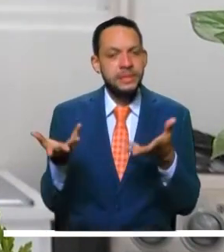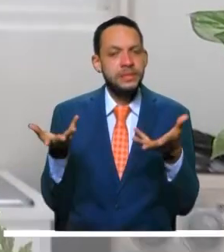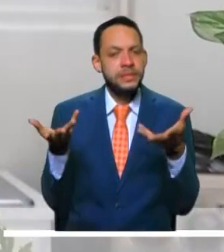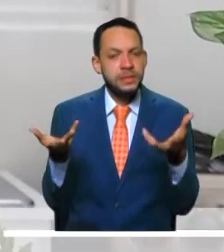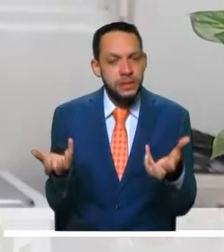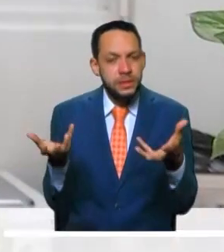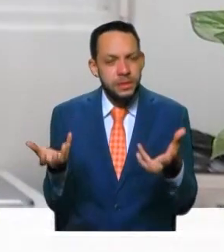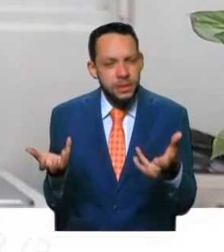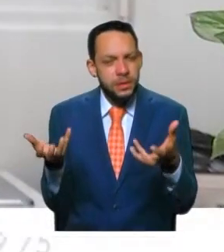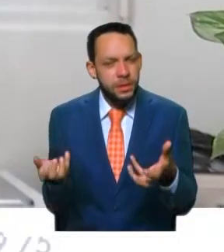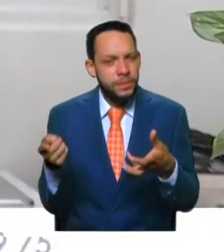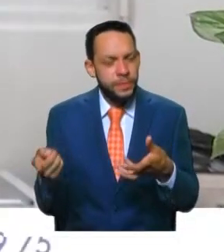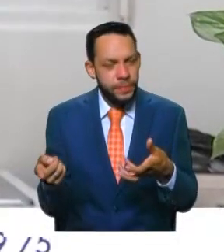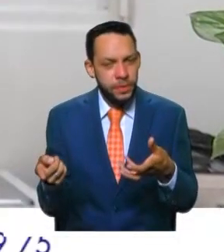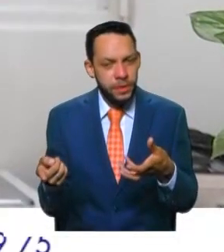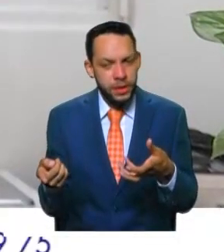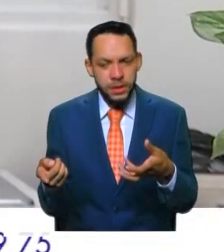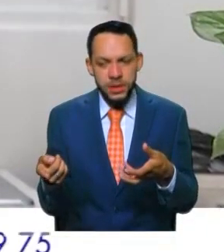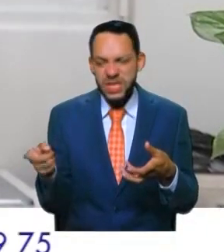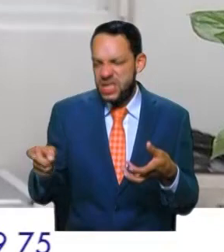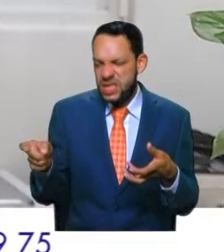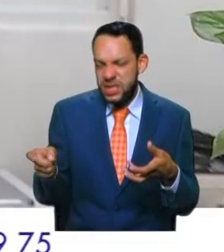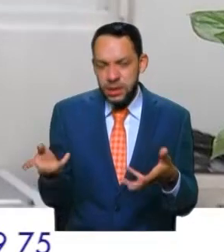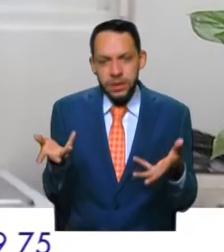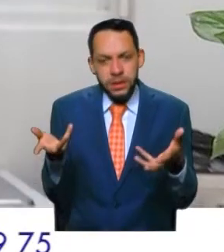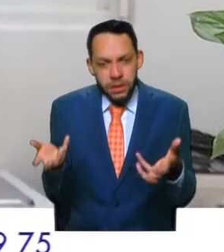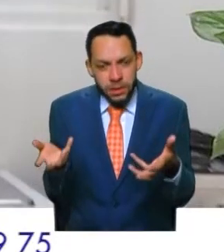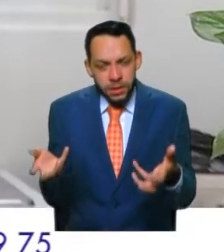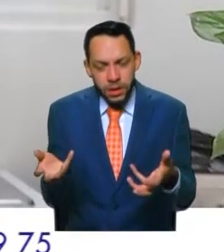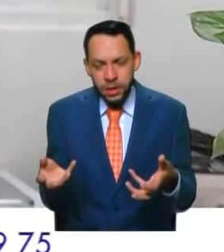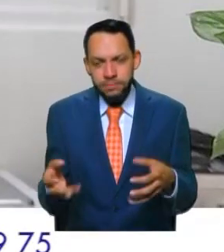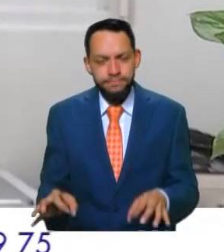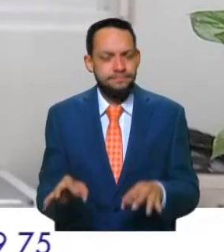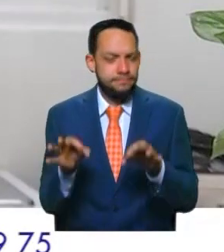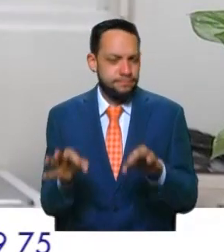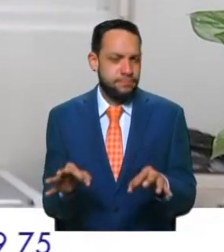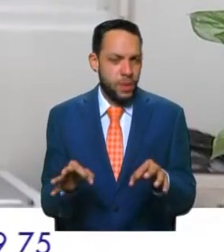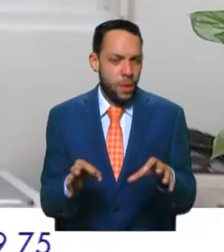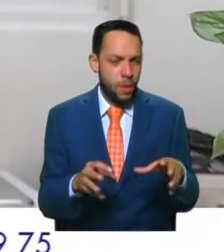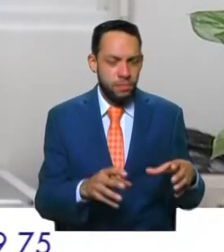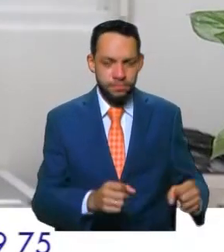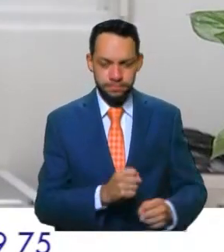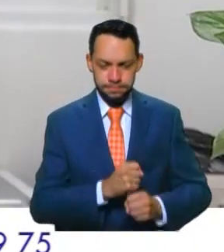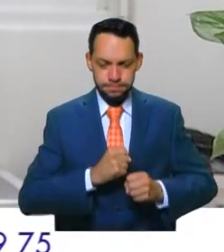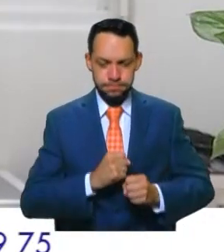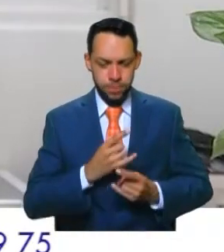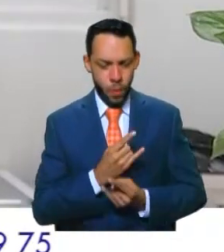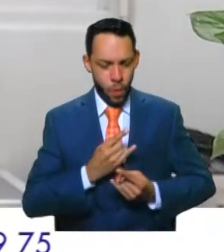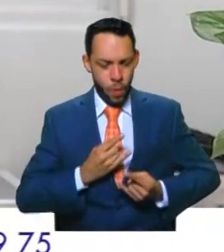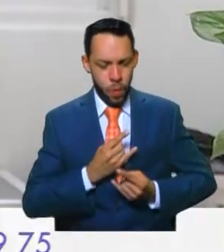manejar una buena calidad nutricional, deben de